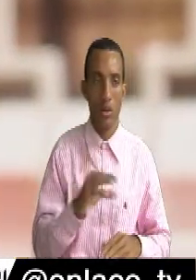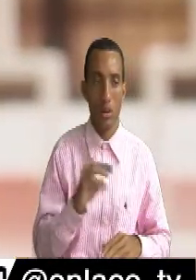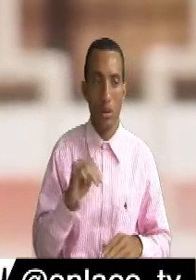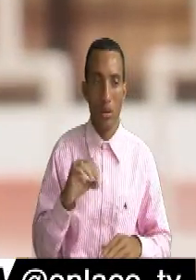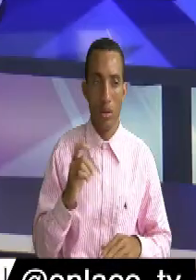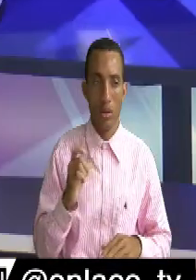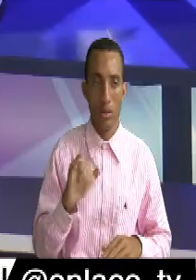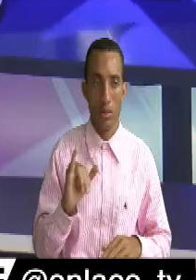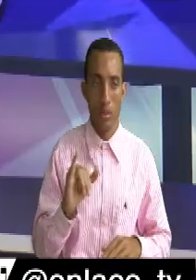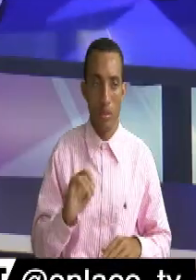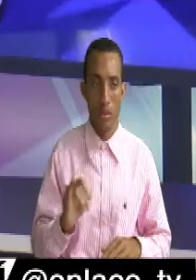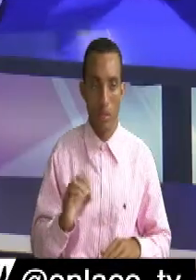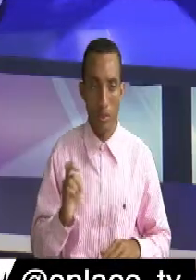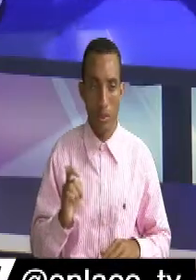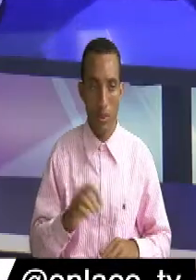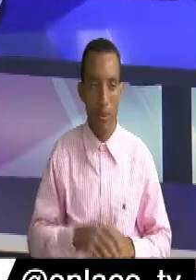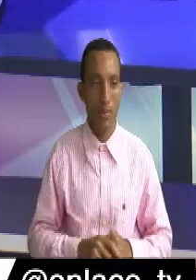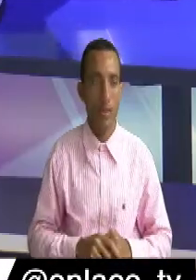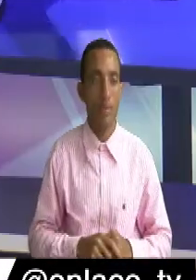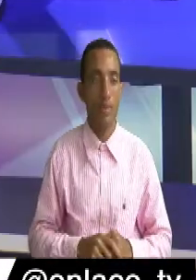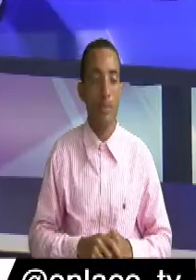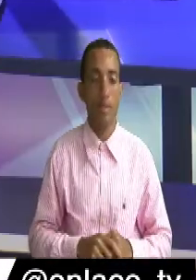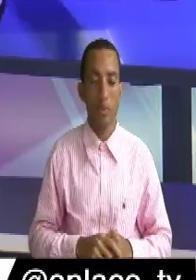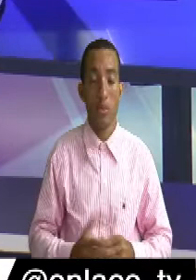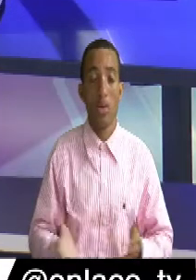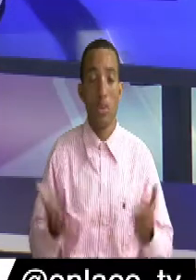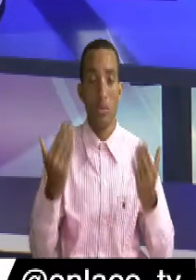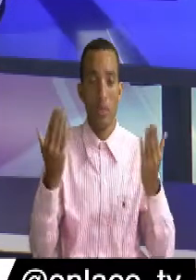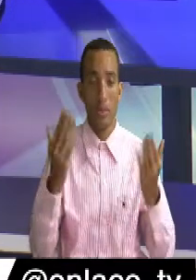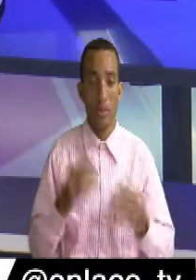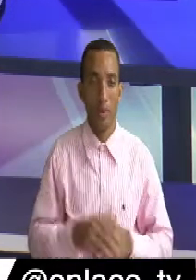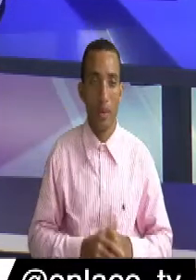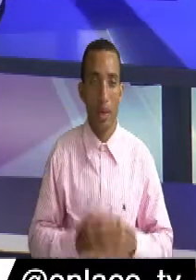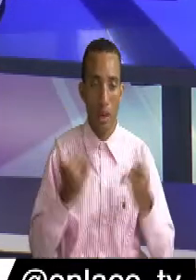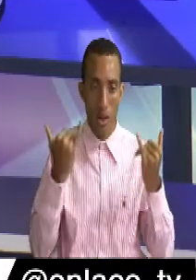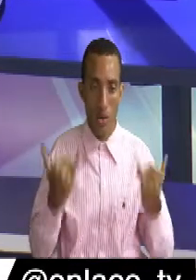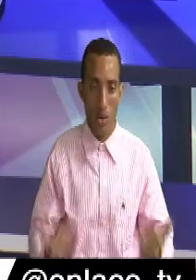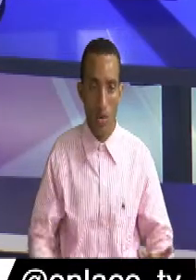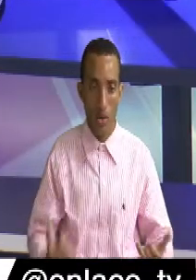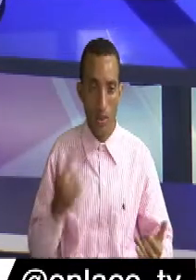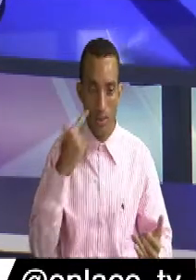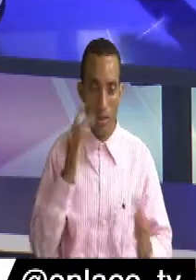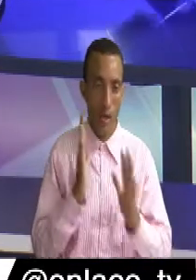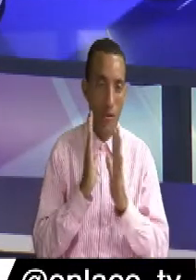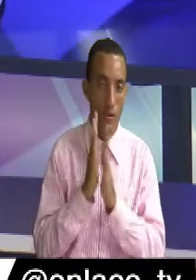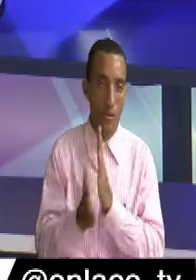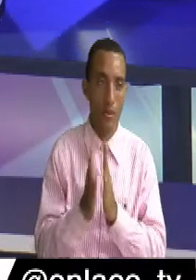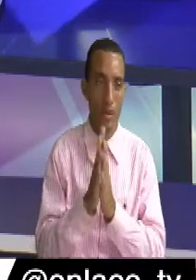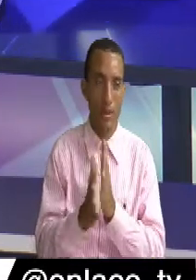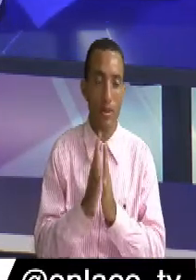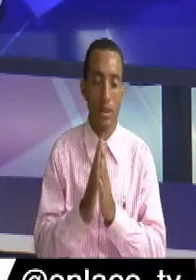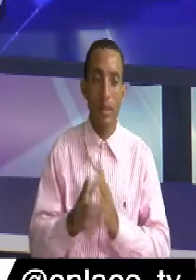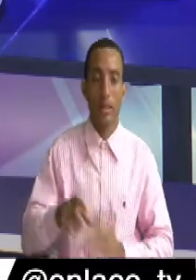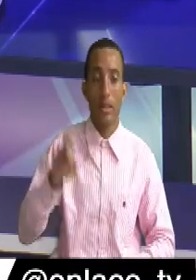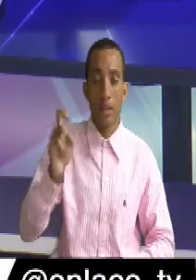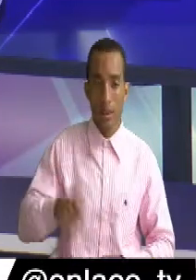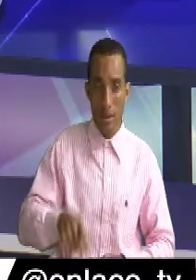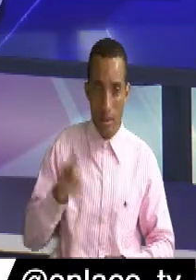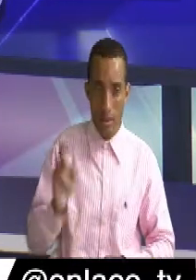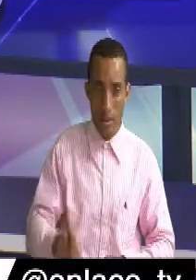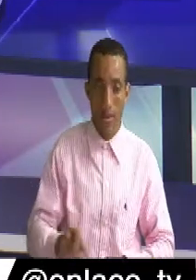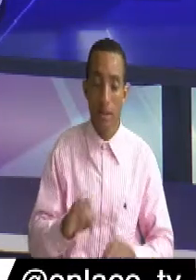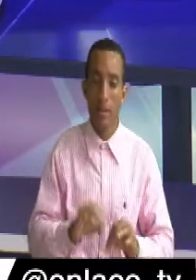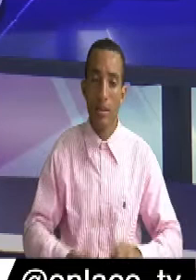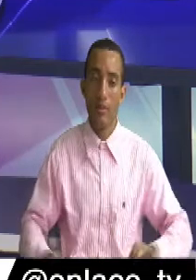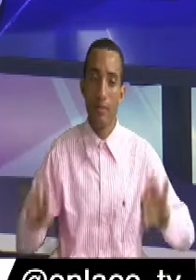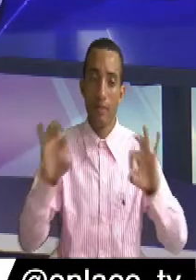Infantas. Es por una buena causa. Y los dejamos a continuación con información que refleja la necesidad y la importancia de